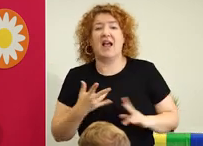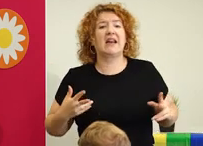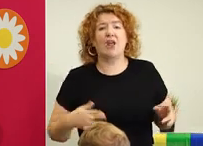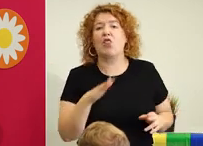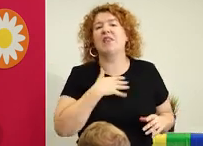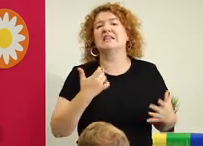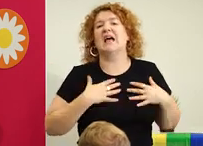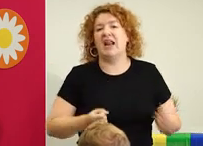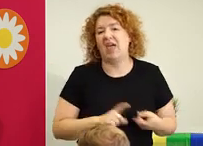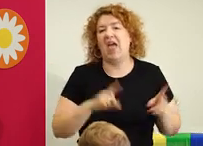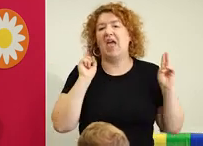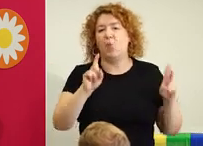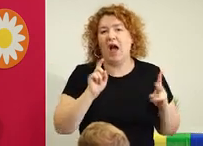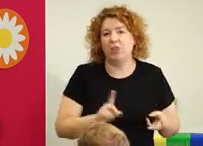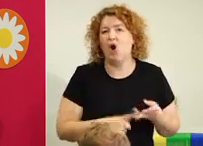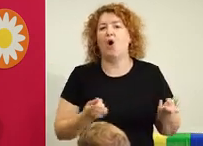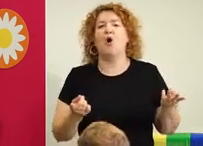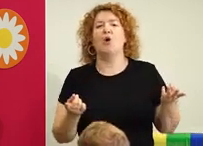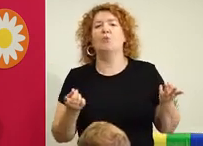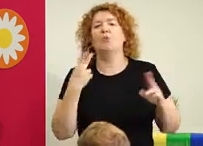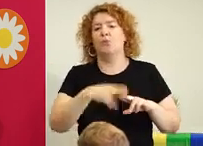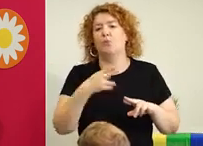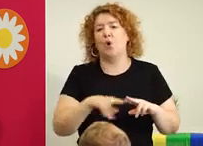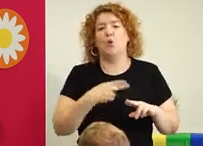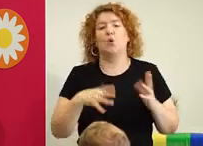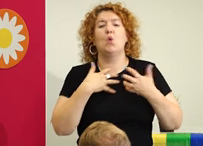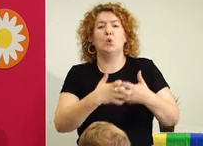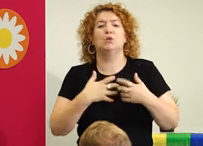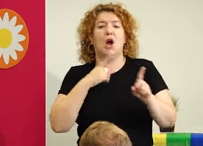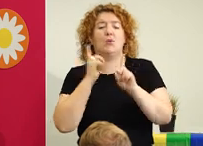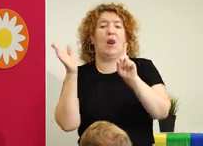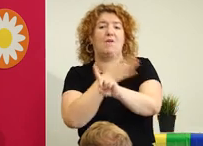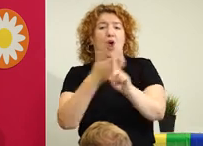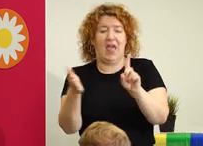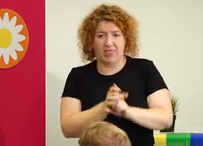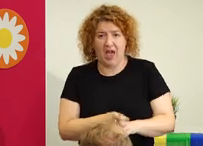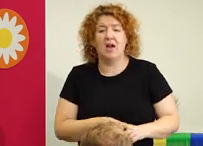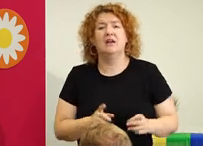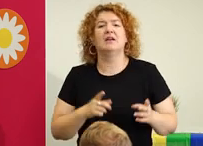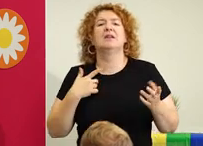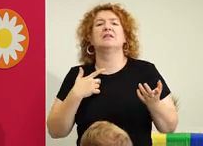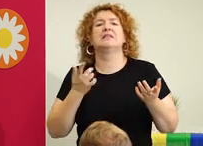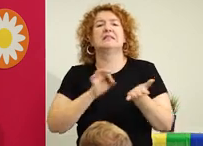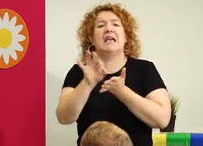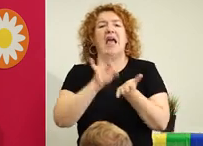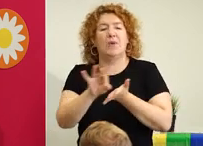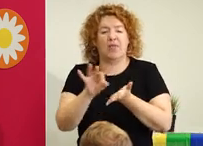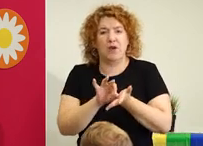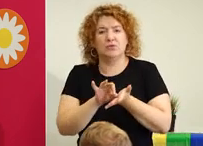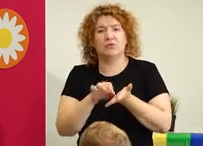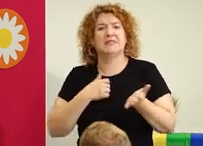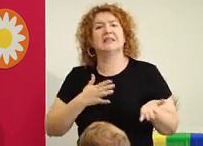en sanidad, recortes en educación, recortes en las políticas de lucha contra las violencias machistas, recortes en los servicios